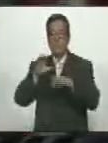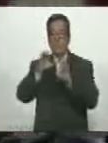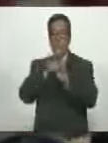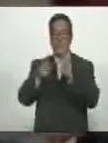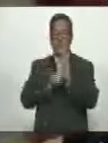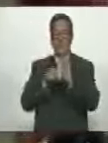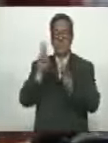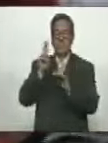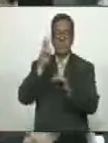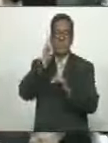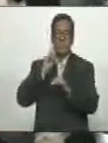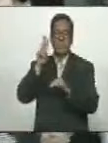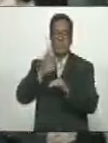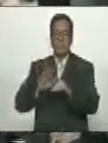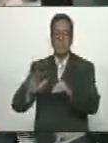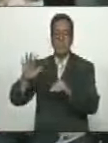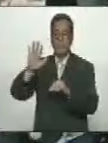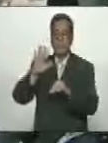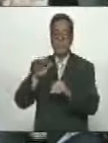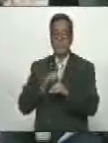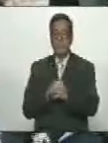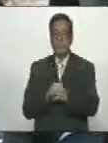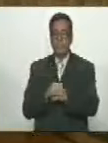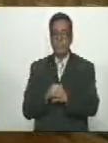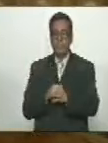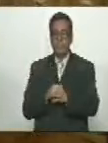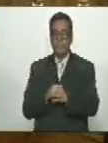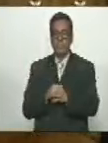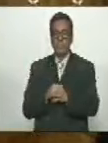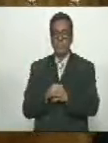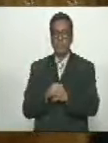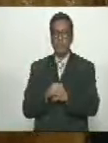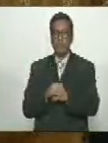constitución de la república bolivariana de Venezuela